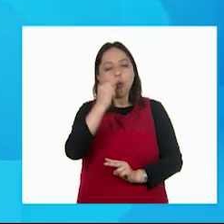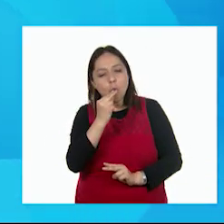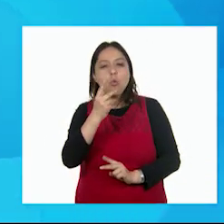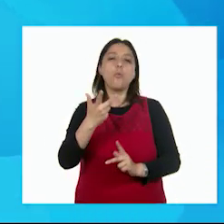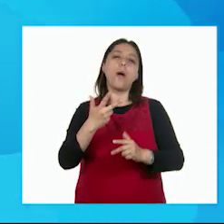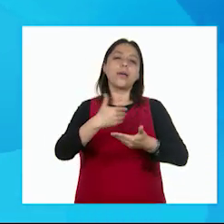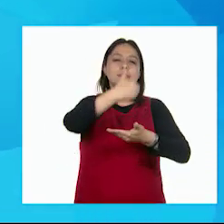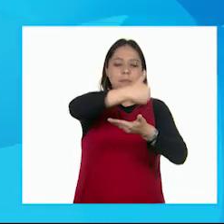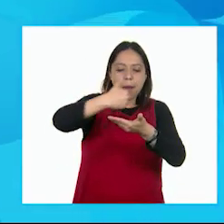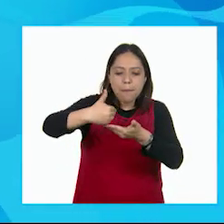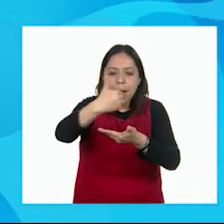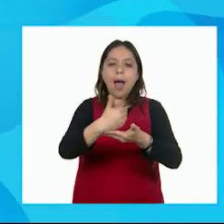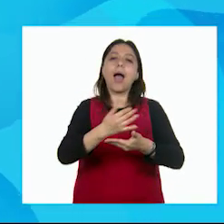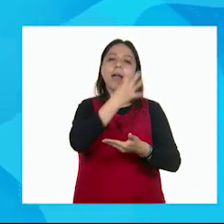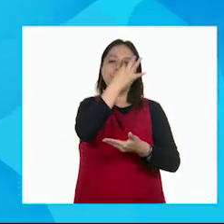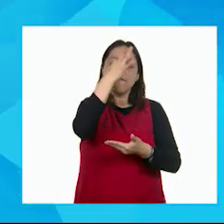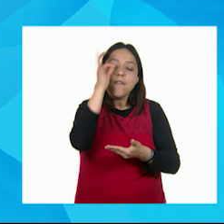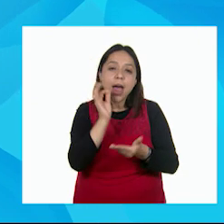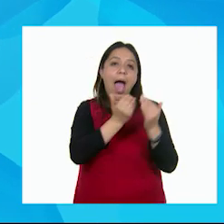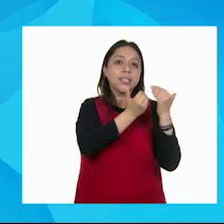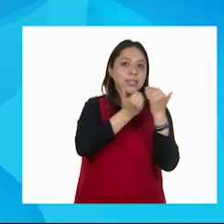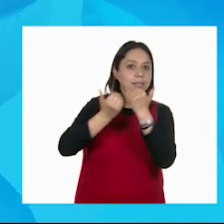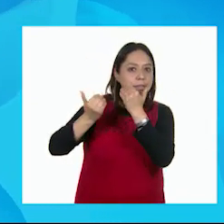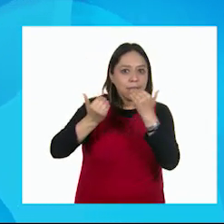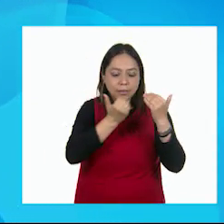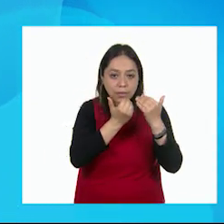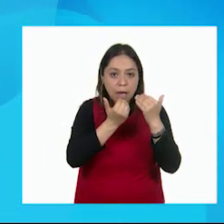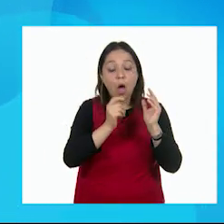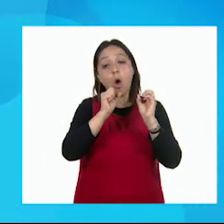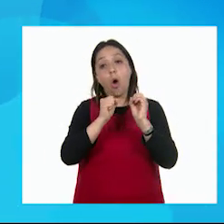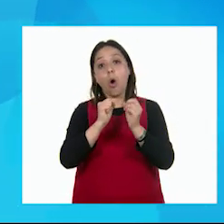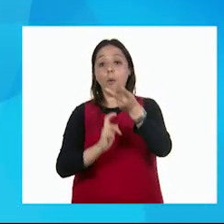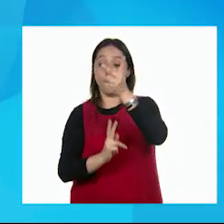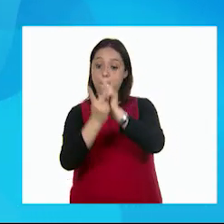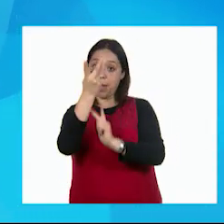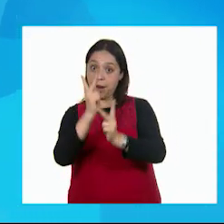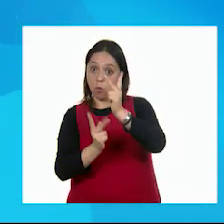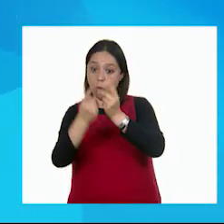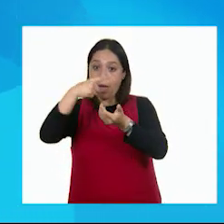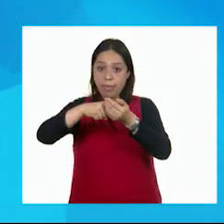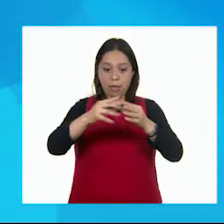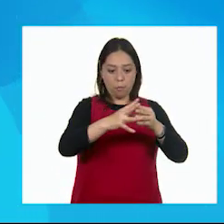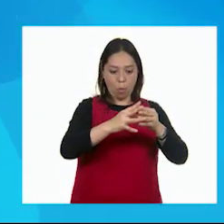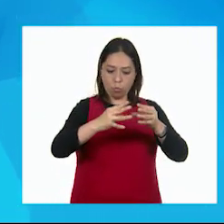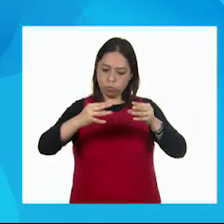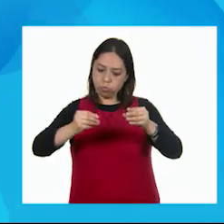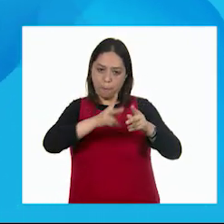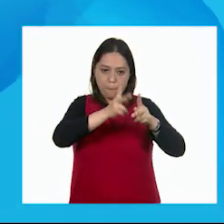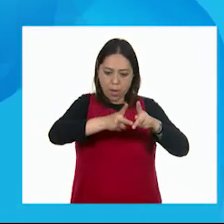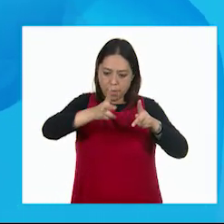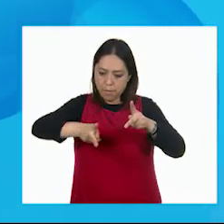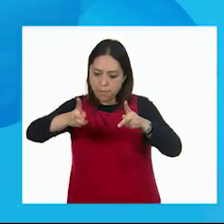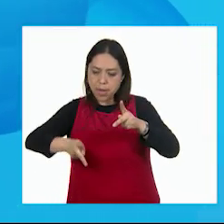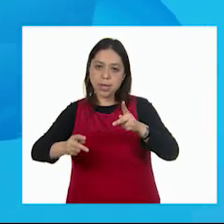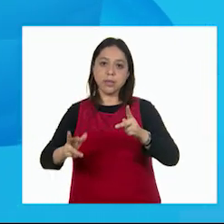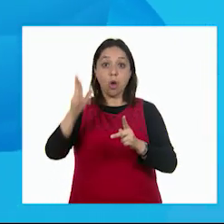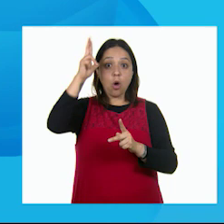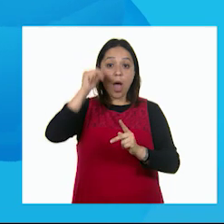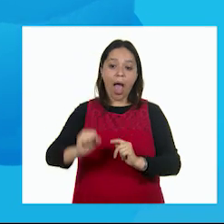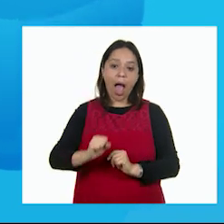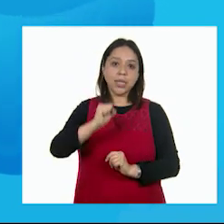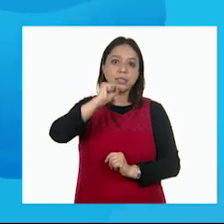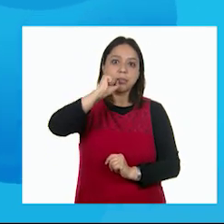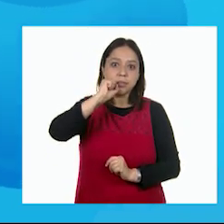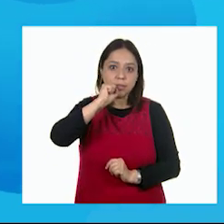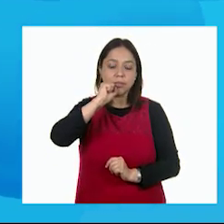papaya, fresa, sandía. En verduras podemos observar pepino, zanahorias, brócoli.